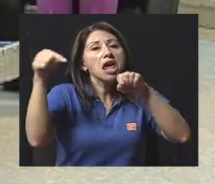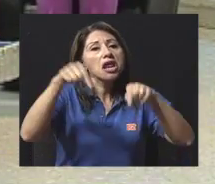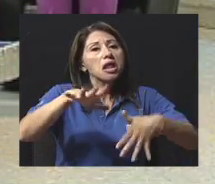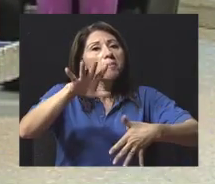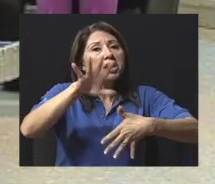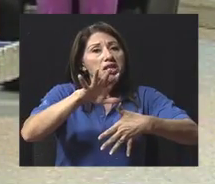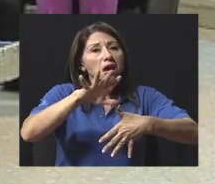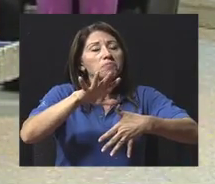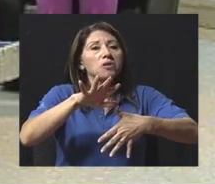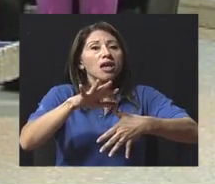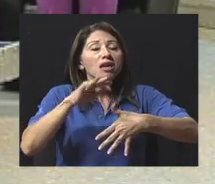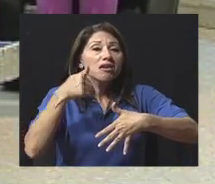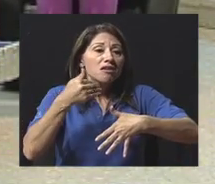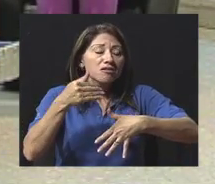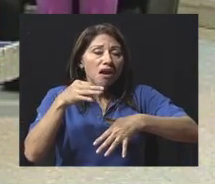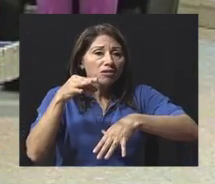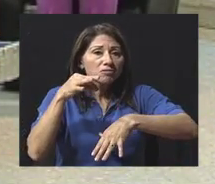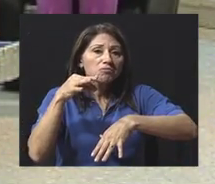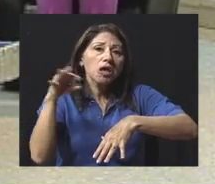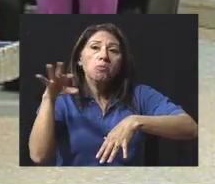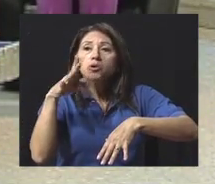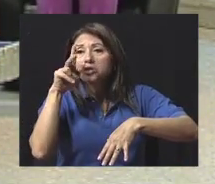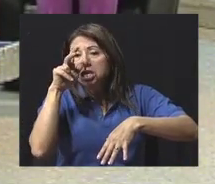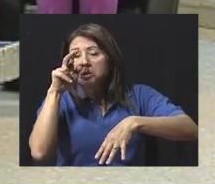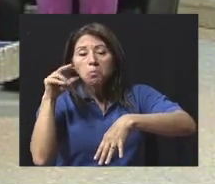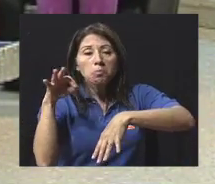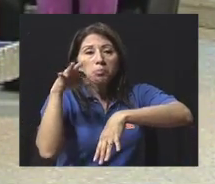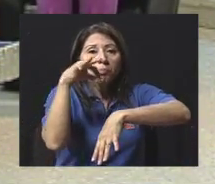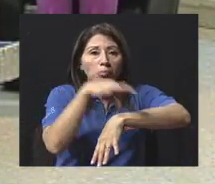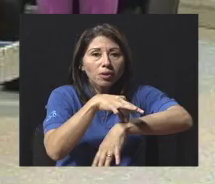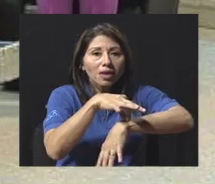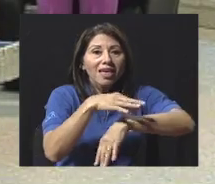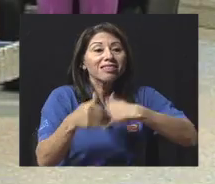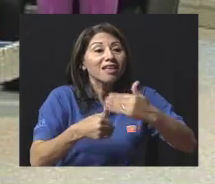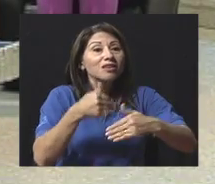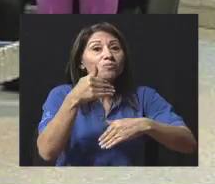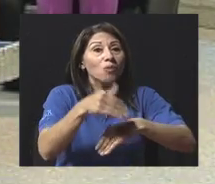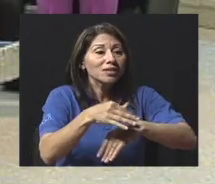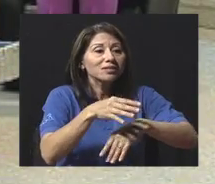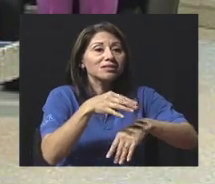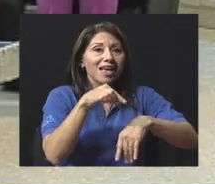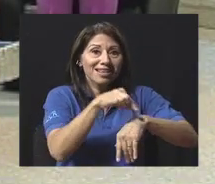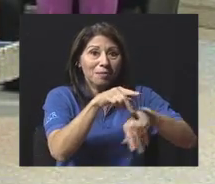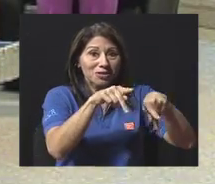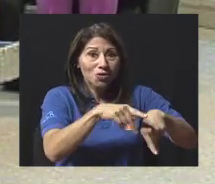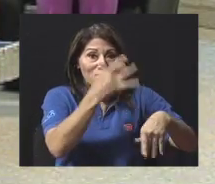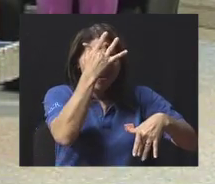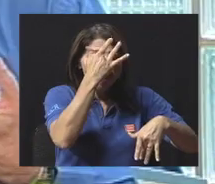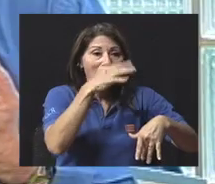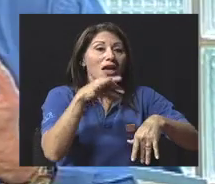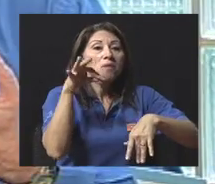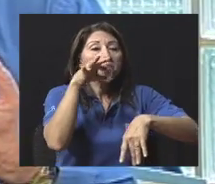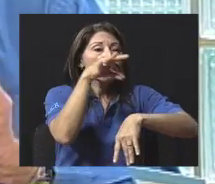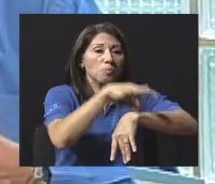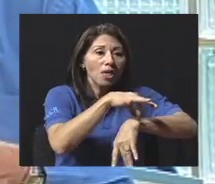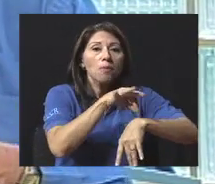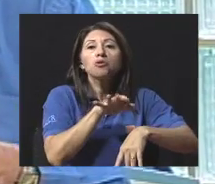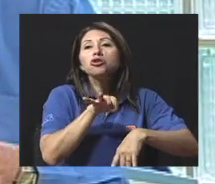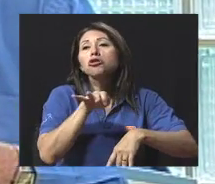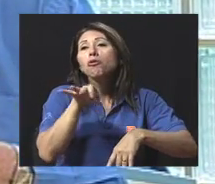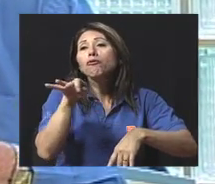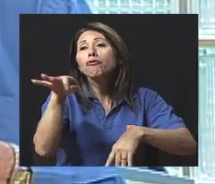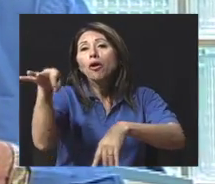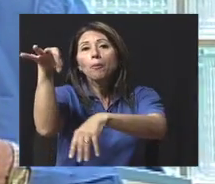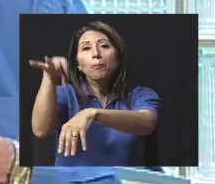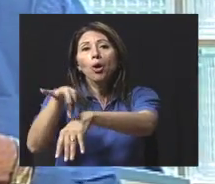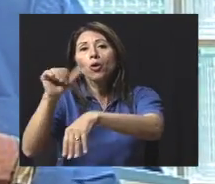su vez el mosquito después de cierto tiempo pica otra persona es muy probable que esta persona se infecte y sufre la enfermedad y así